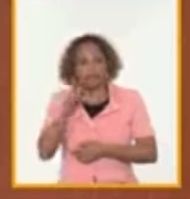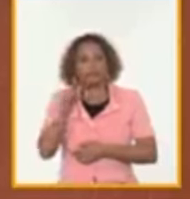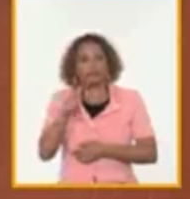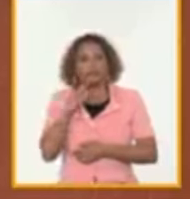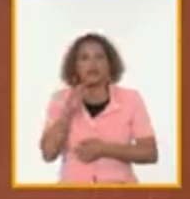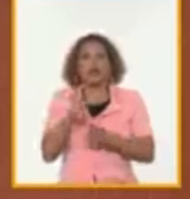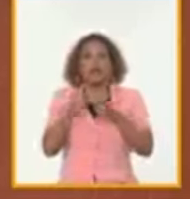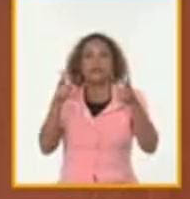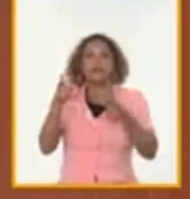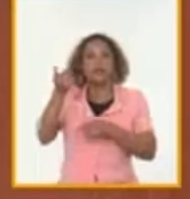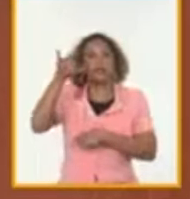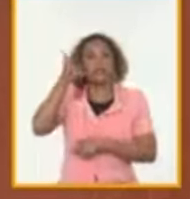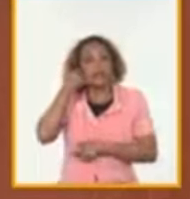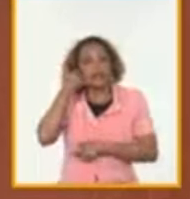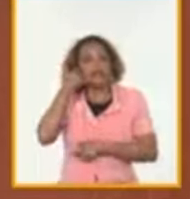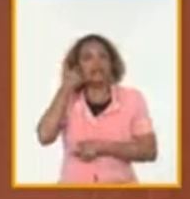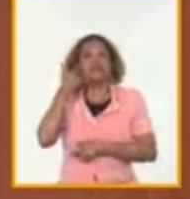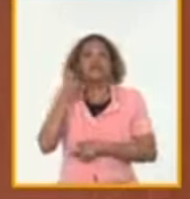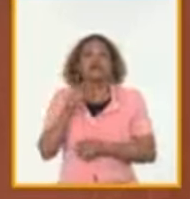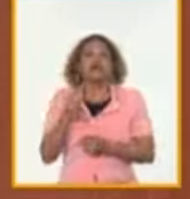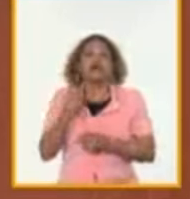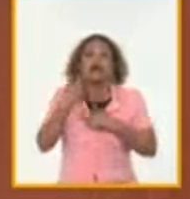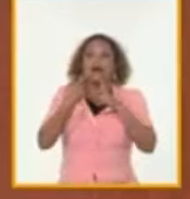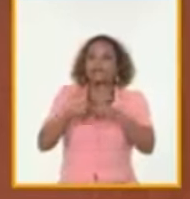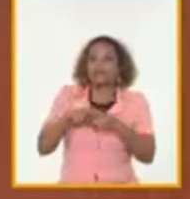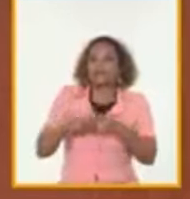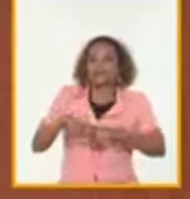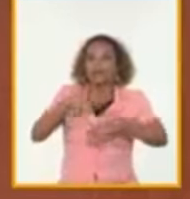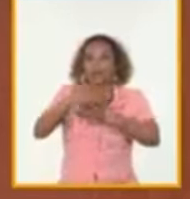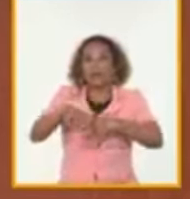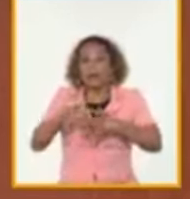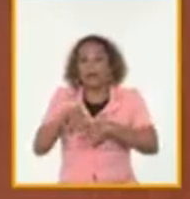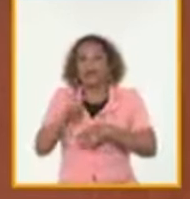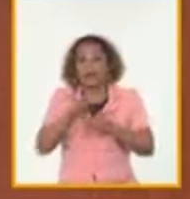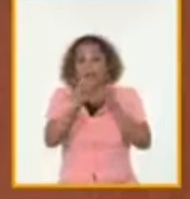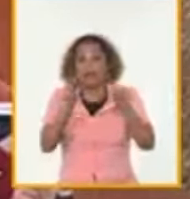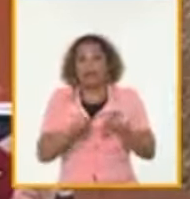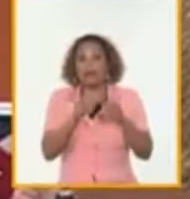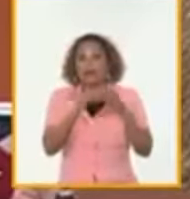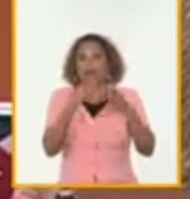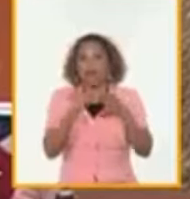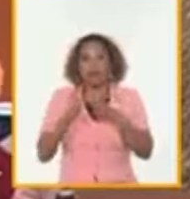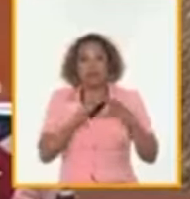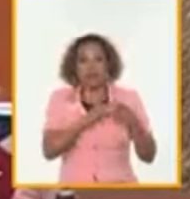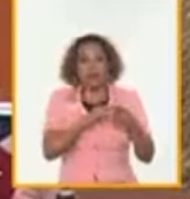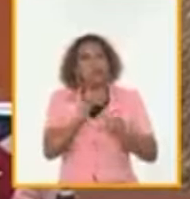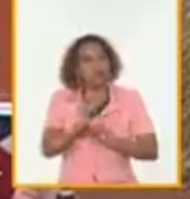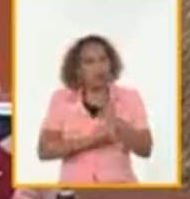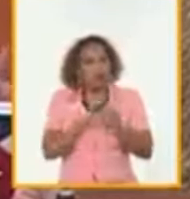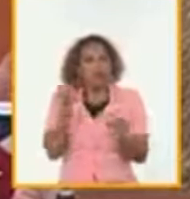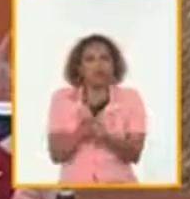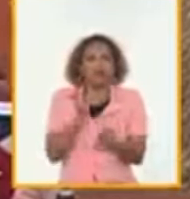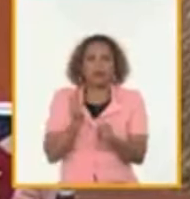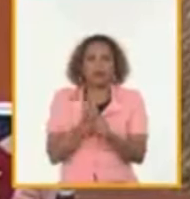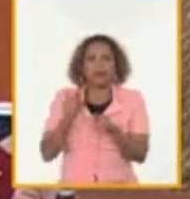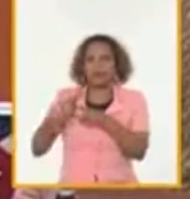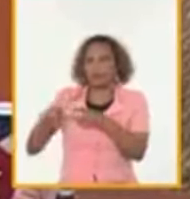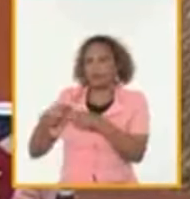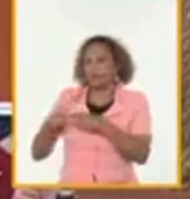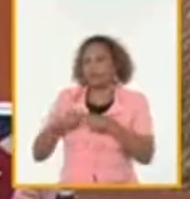se ha intencionado el arreglo de los caminos que ha sido posible en esa comunidad ahora y poco a poco lo vamos trabajando en el resto de las